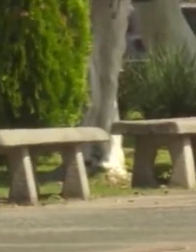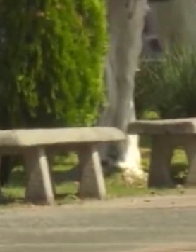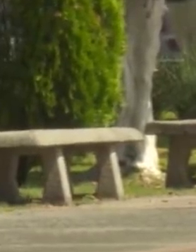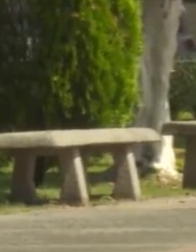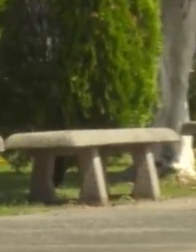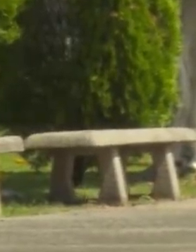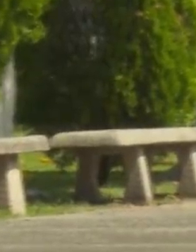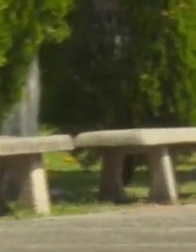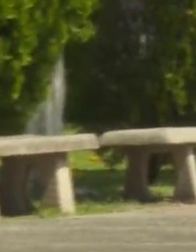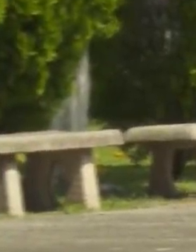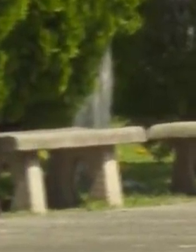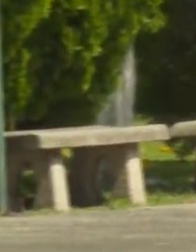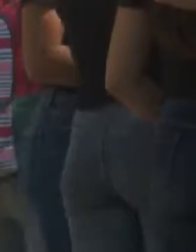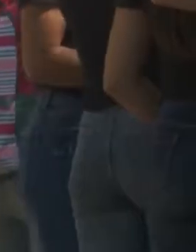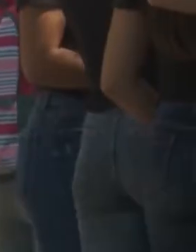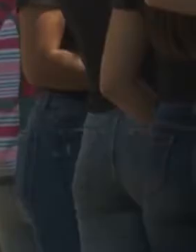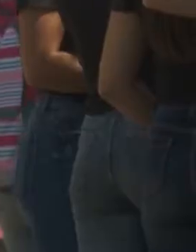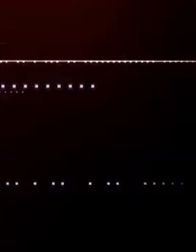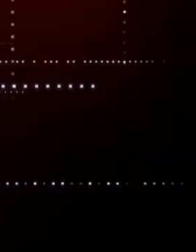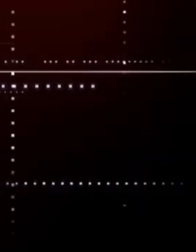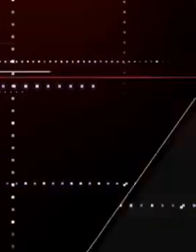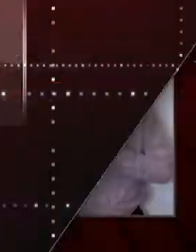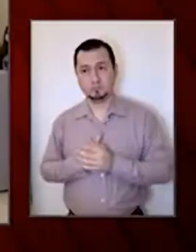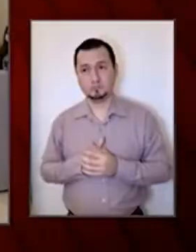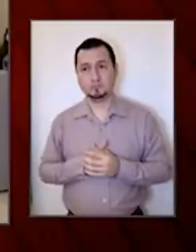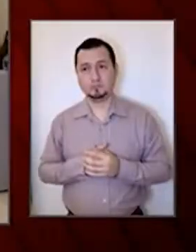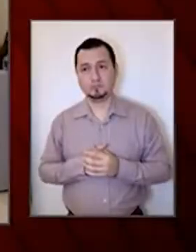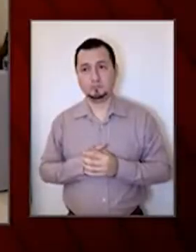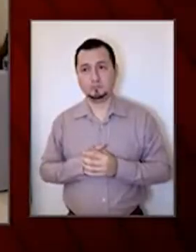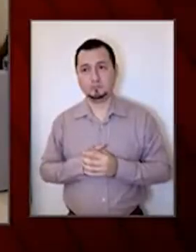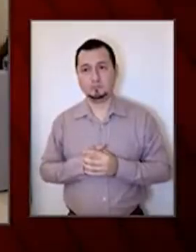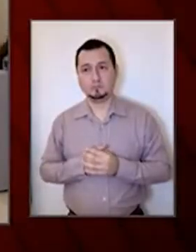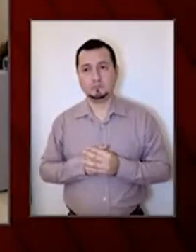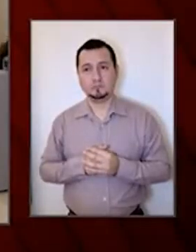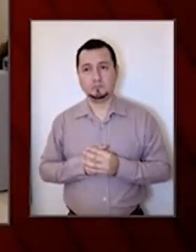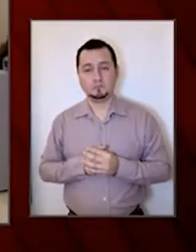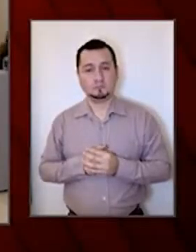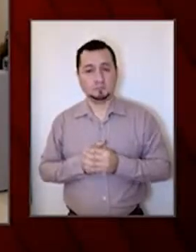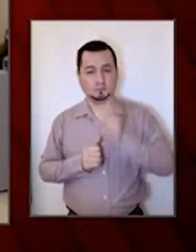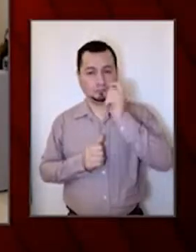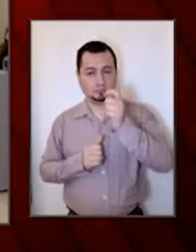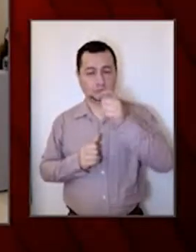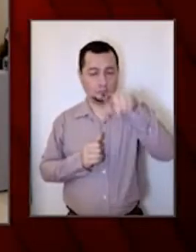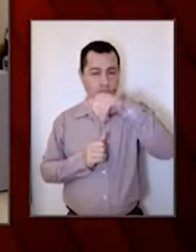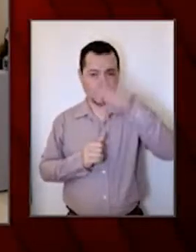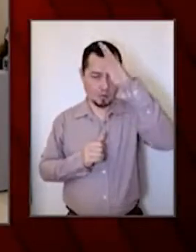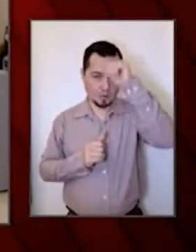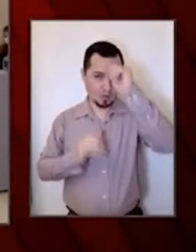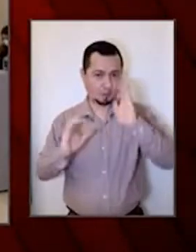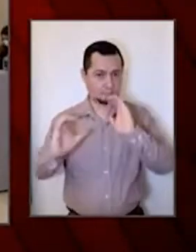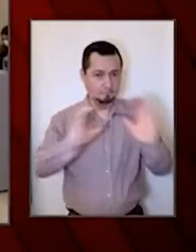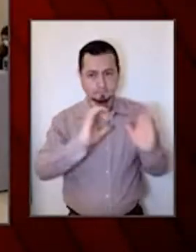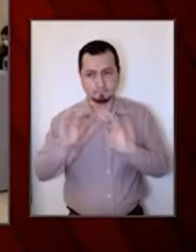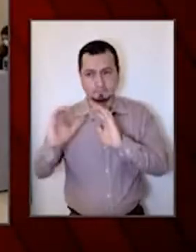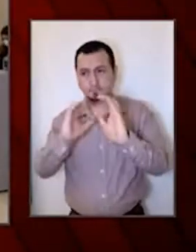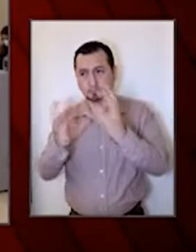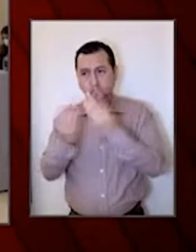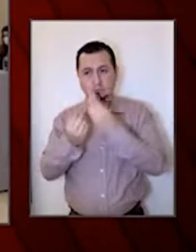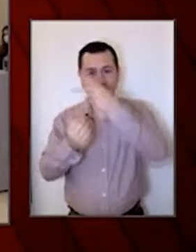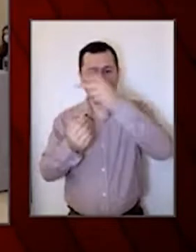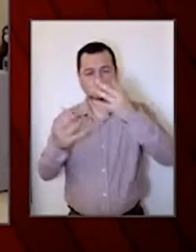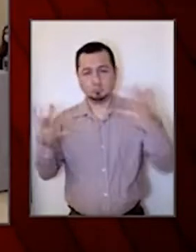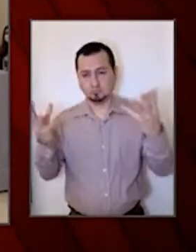universidad de guadalajara informó al gobernador enrique alfaro simplemente decir que acordamos con la mesa de salud y acordamos con el